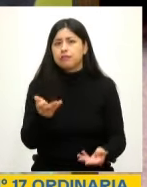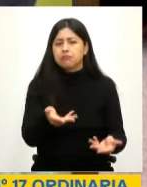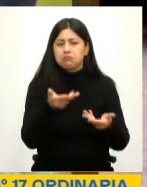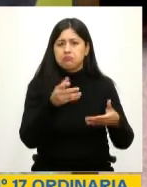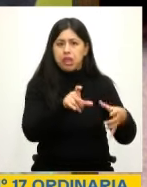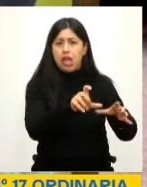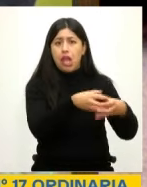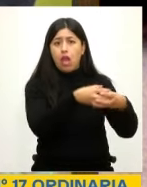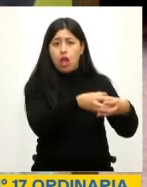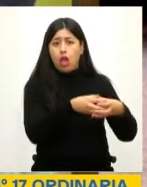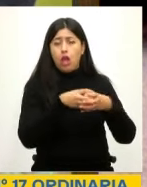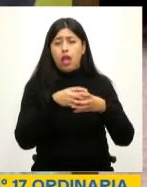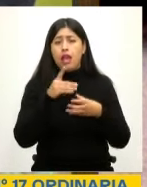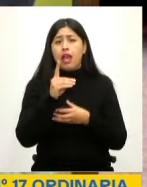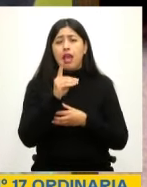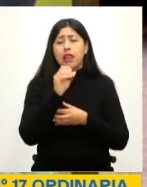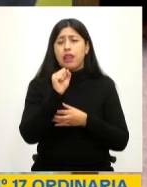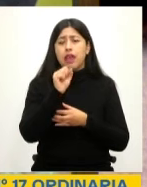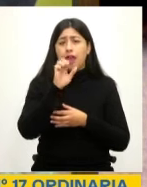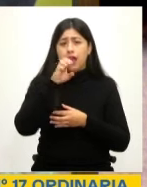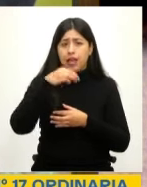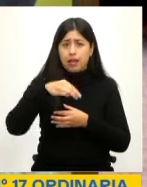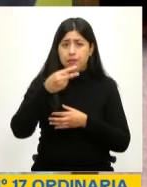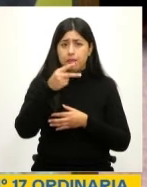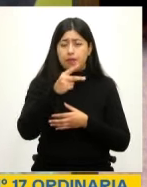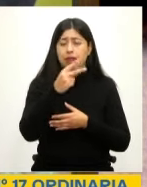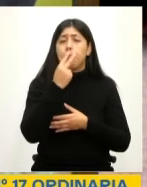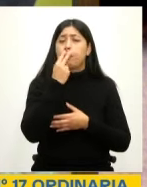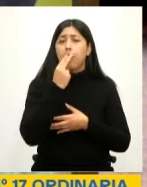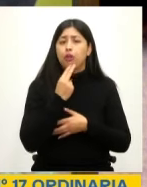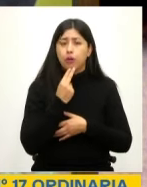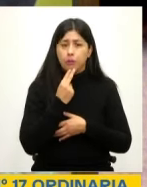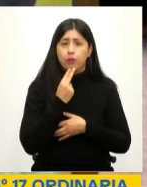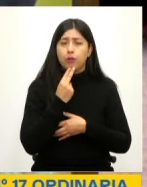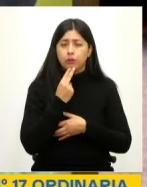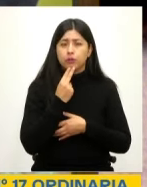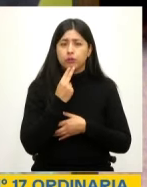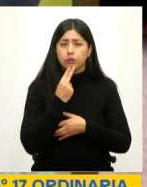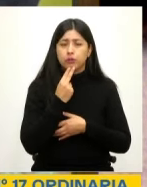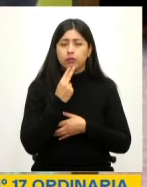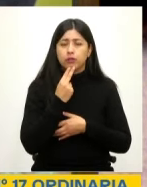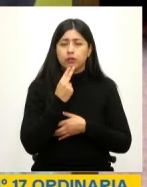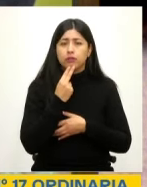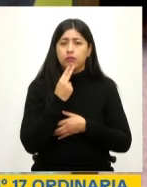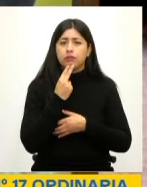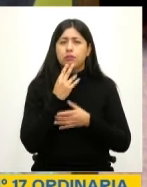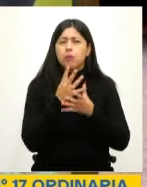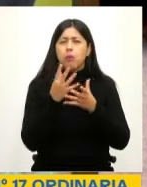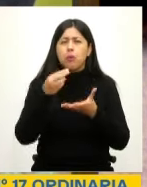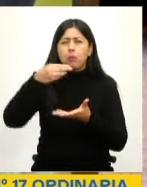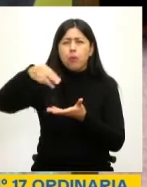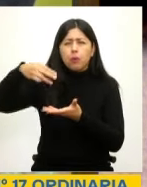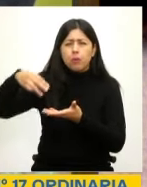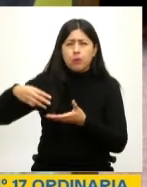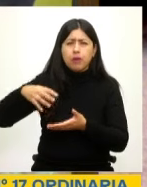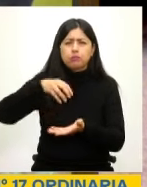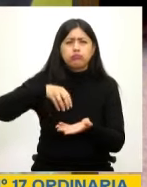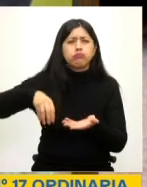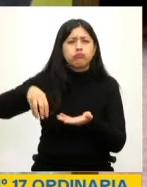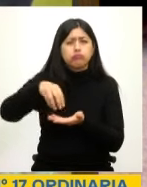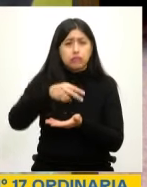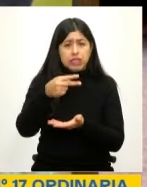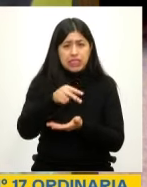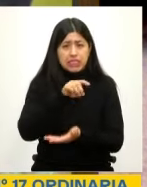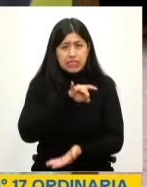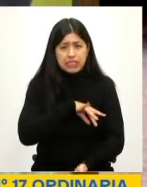trabajadores del daem de Puerto mon en donde al igual que muchos otros municipios de Chile han tenido que